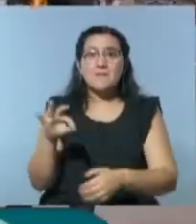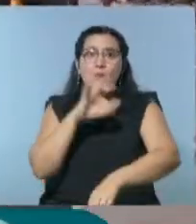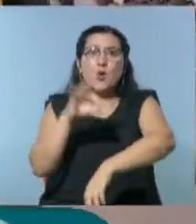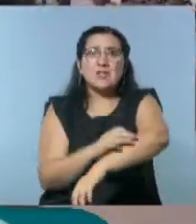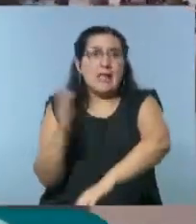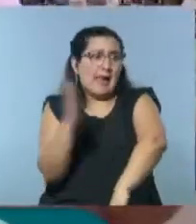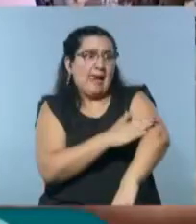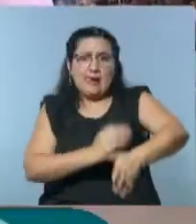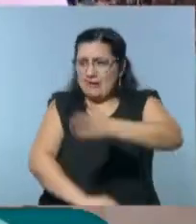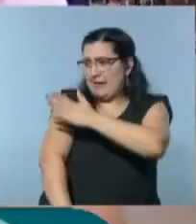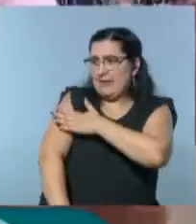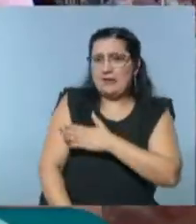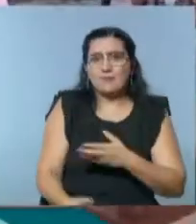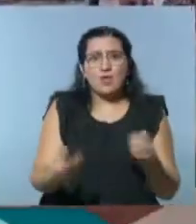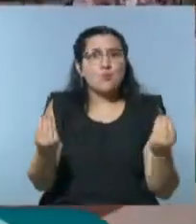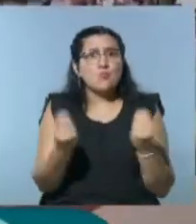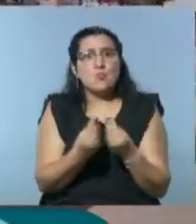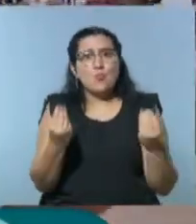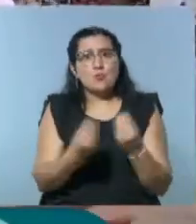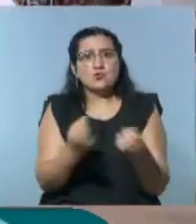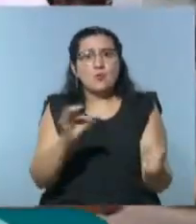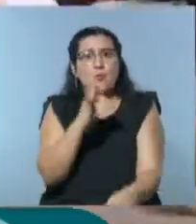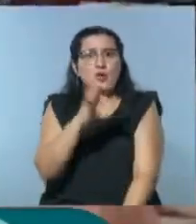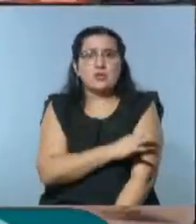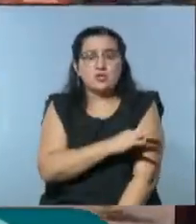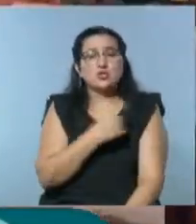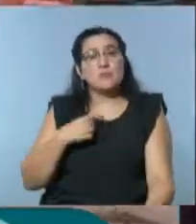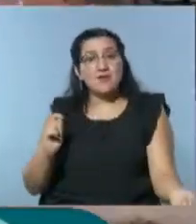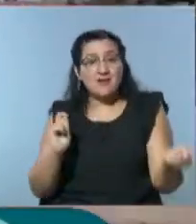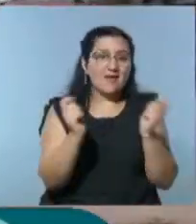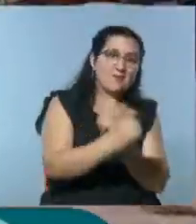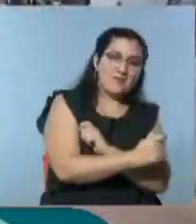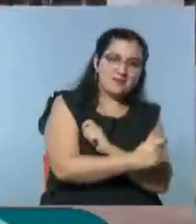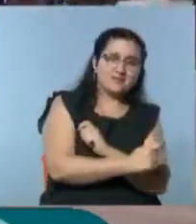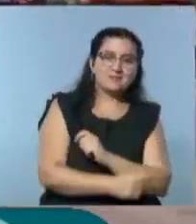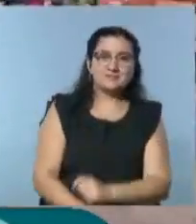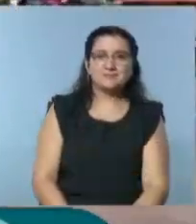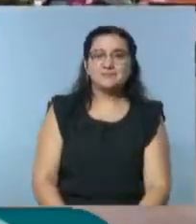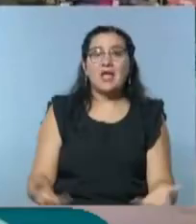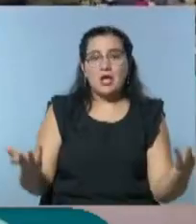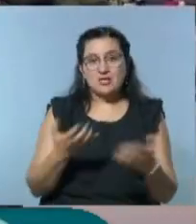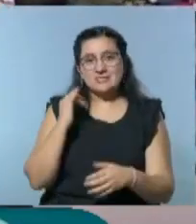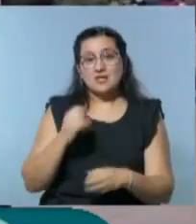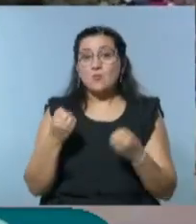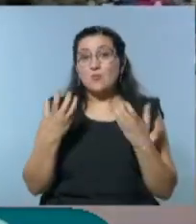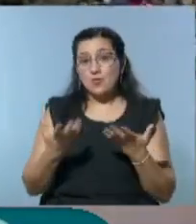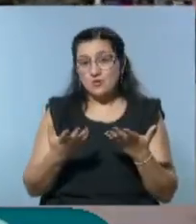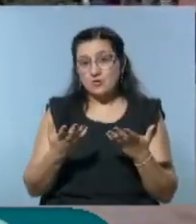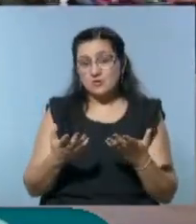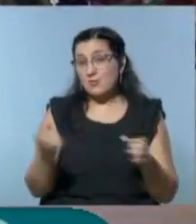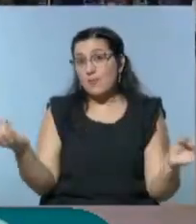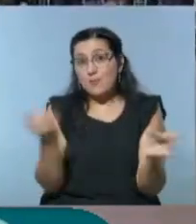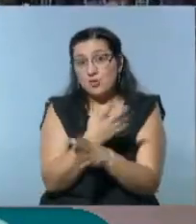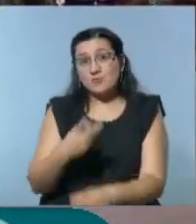mosquitos a mano poder, porque están como locos los mosquitos. Me voy a cambiar para atrás, Chole. Ahí. Opa, ahora sí. Y bueno, estamos prontos